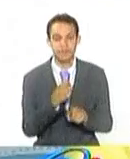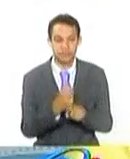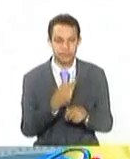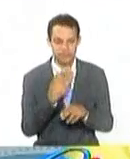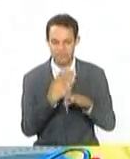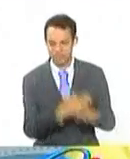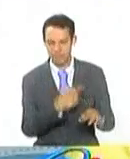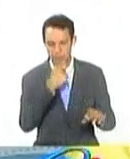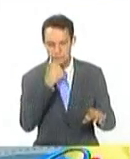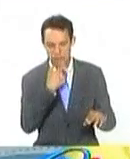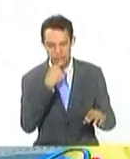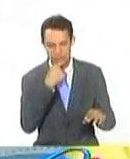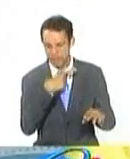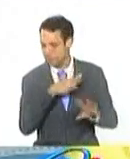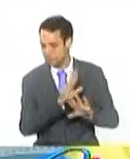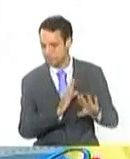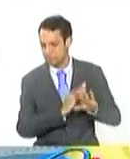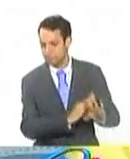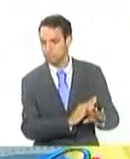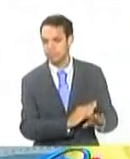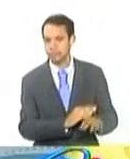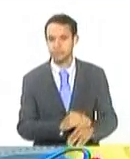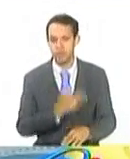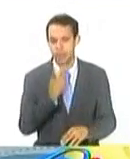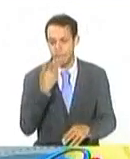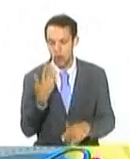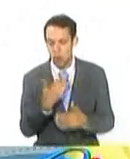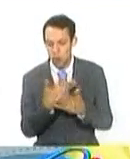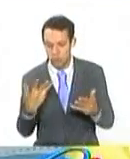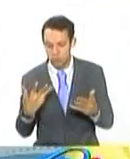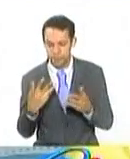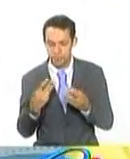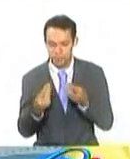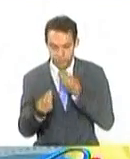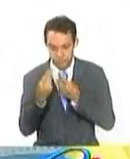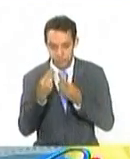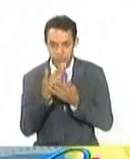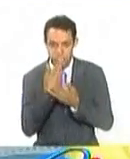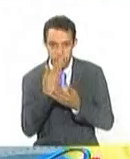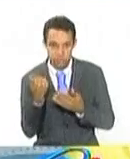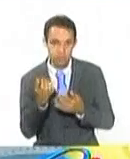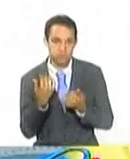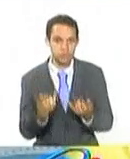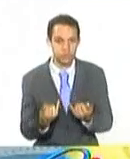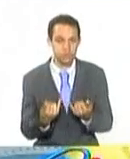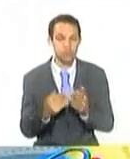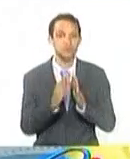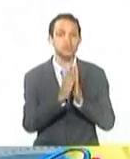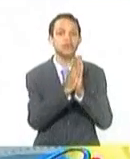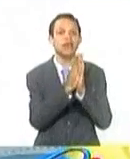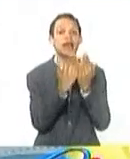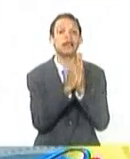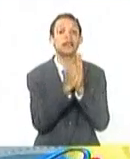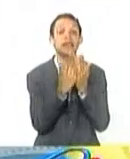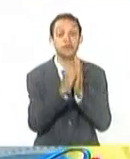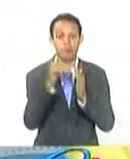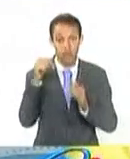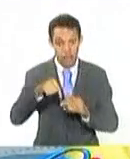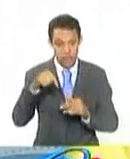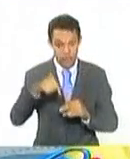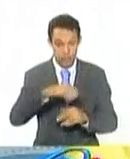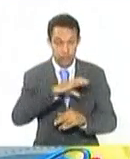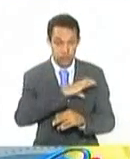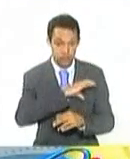medicinas Me gusta lo natural y entonces yo le iba a hacer una preguntica doctor el libro que usted vende lo venden aquí en drogas